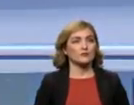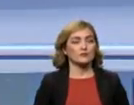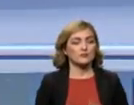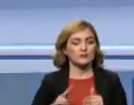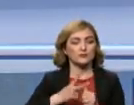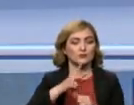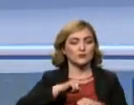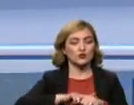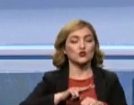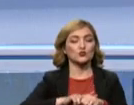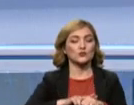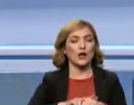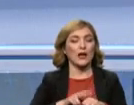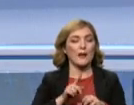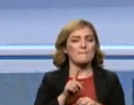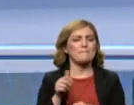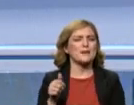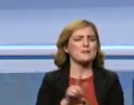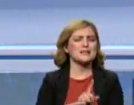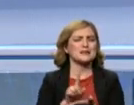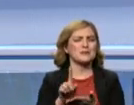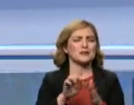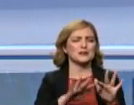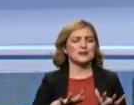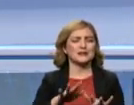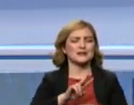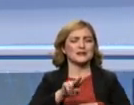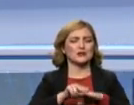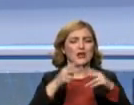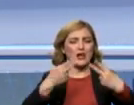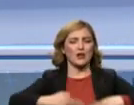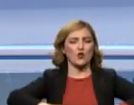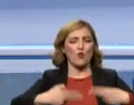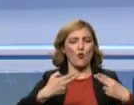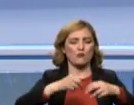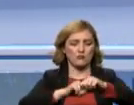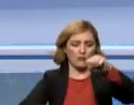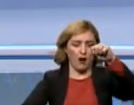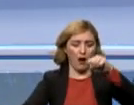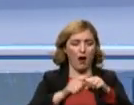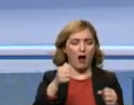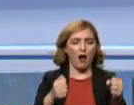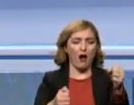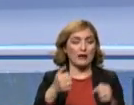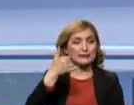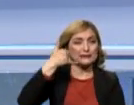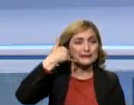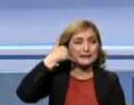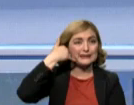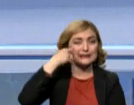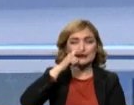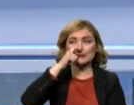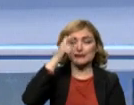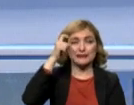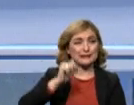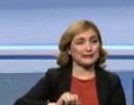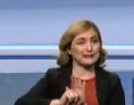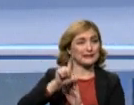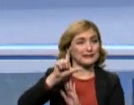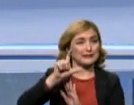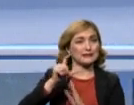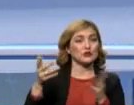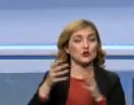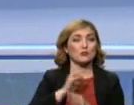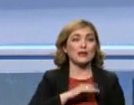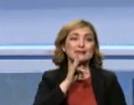Por segunda ocasión, en la misma semana, la Secretaría Nacional de Aduanas detectó un cargamento de teléfonos celulares de alta gama que llegó